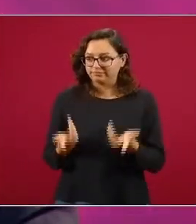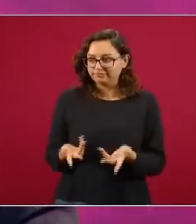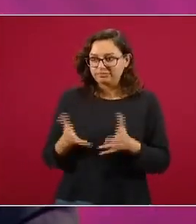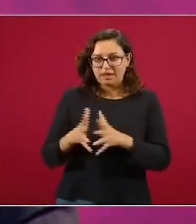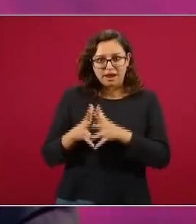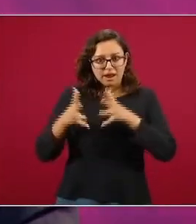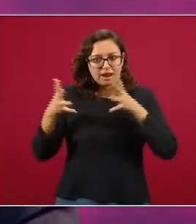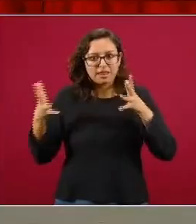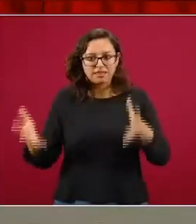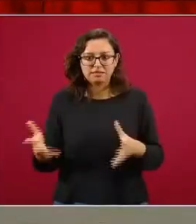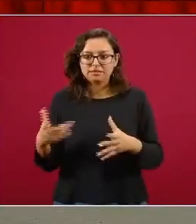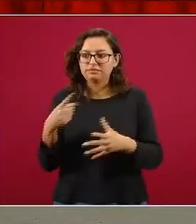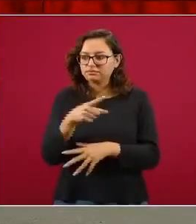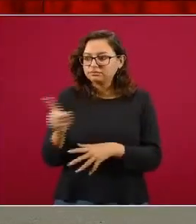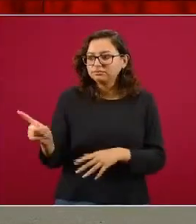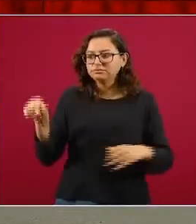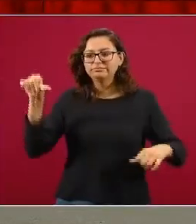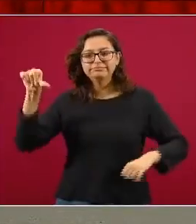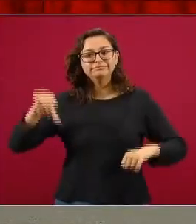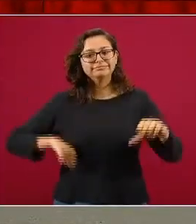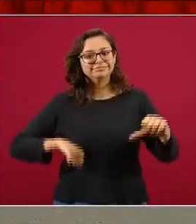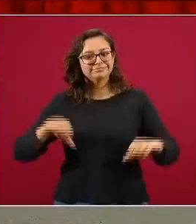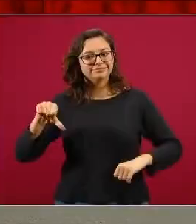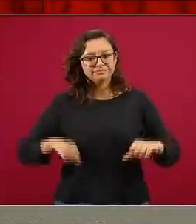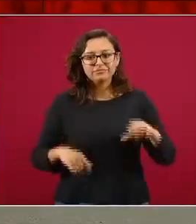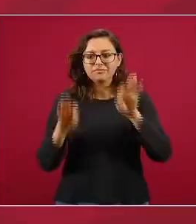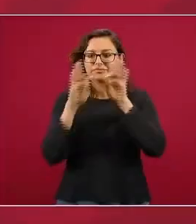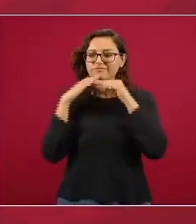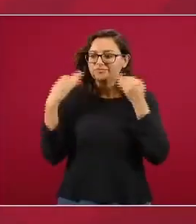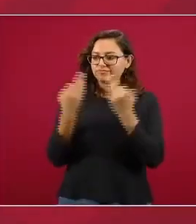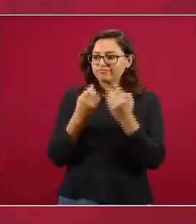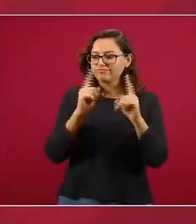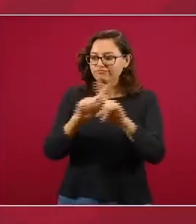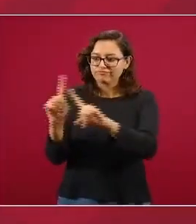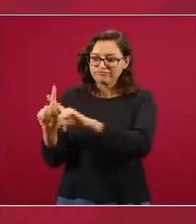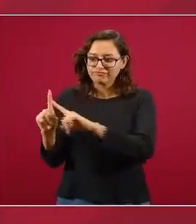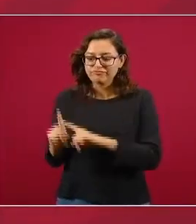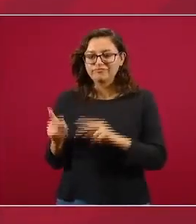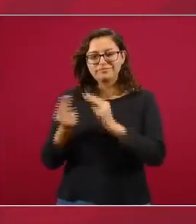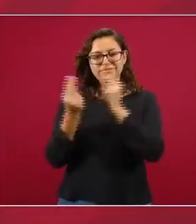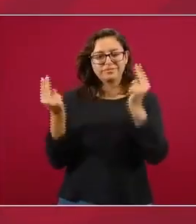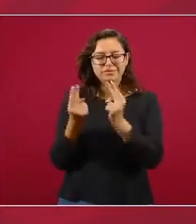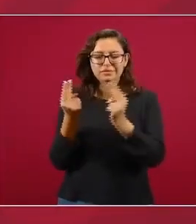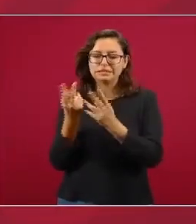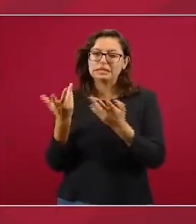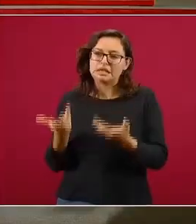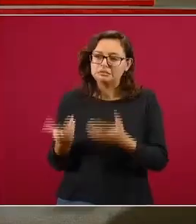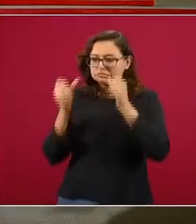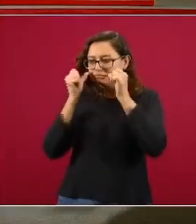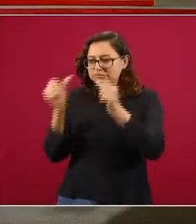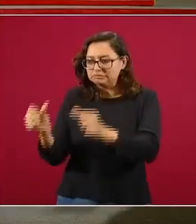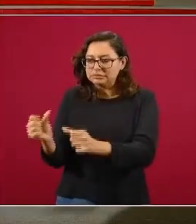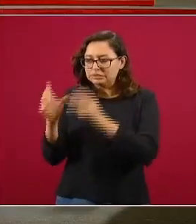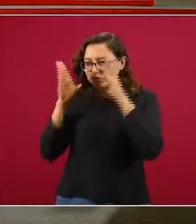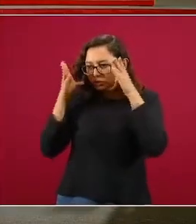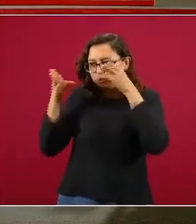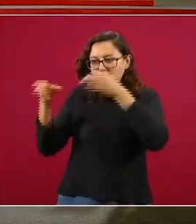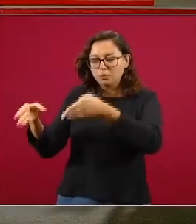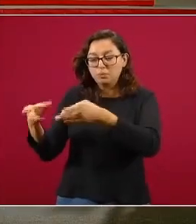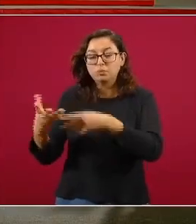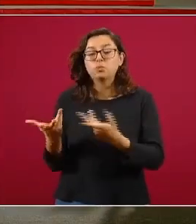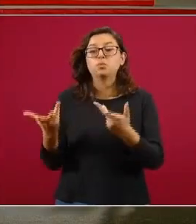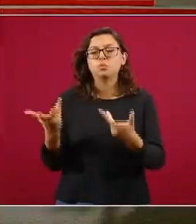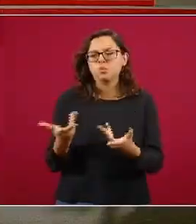tienen dinámicas muy particulares que requieren atención específica. ¿Por qué digo esto? Porque en los programas de salud